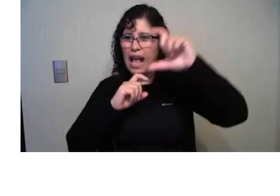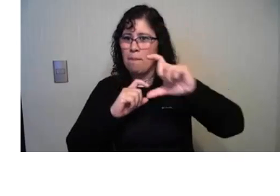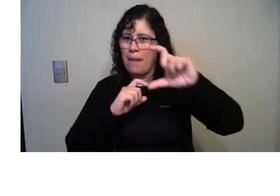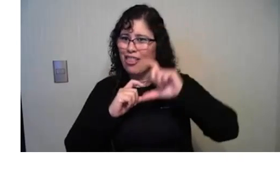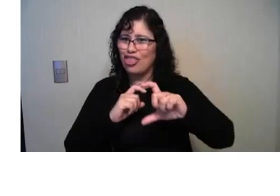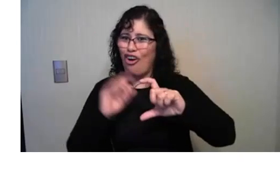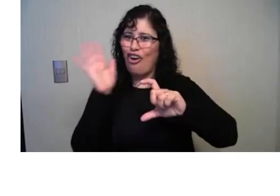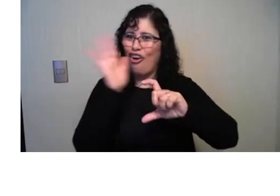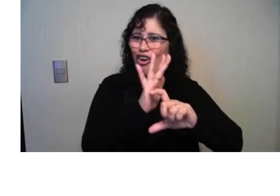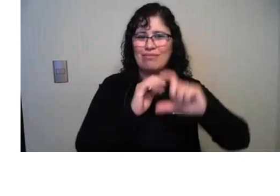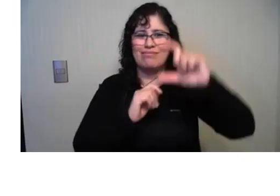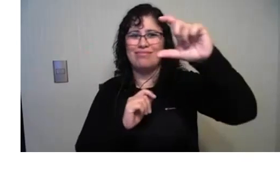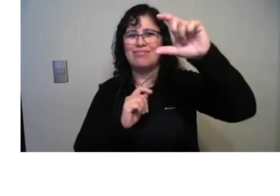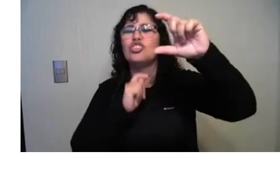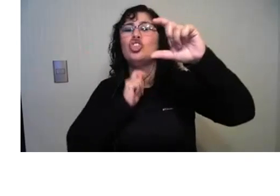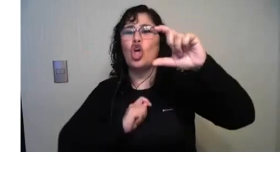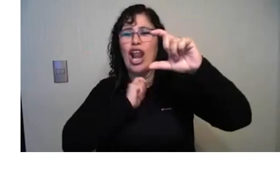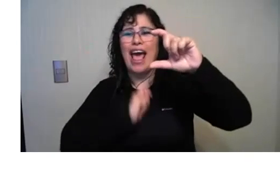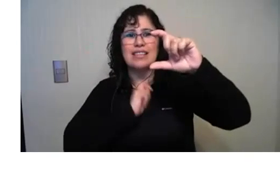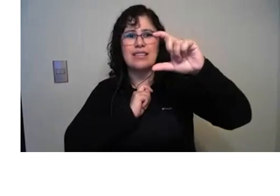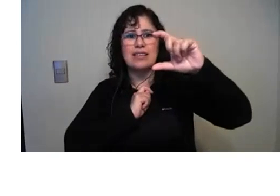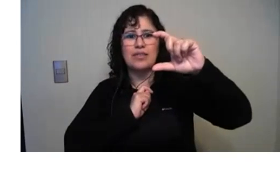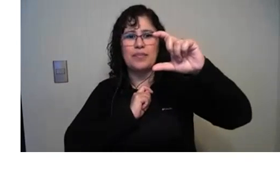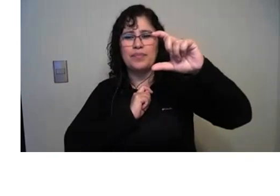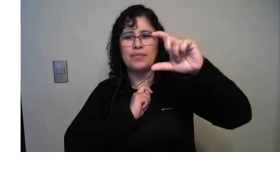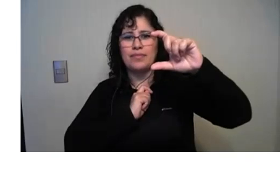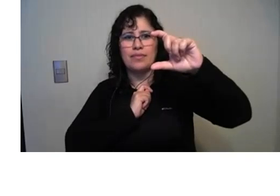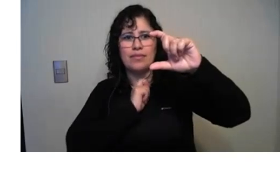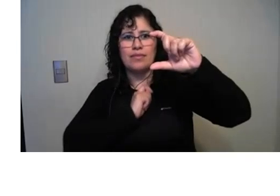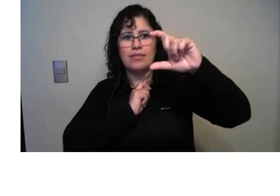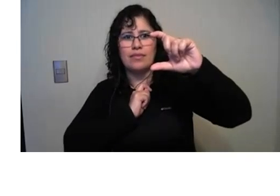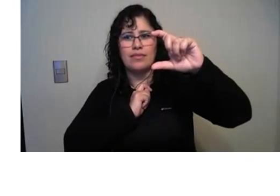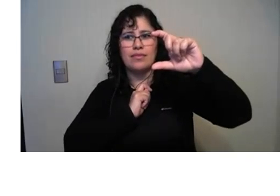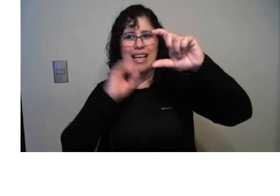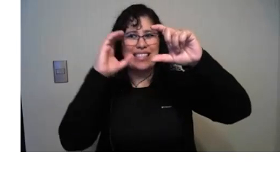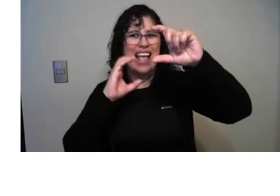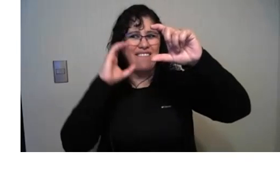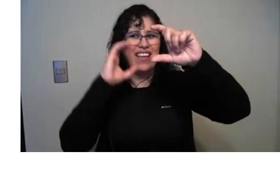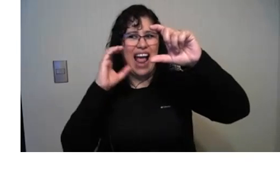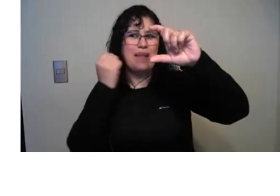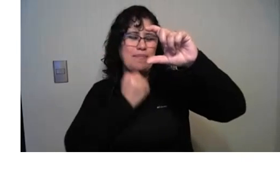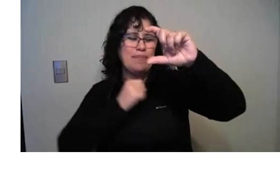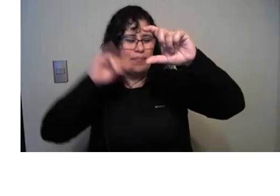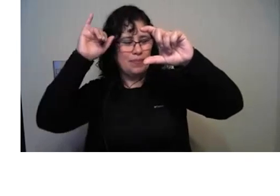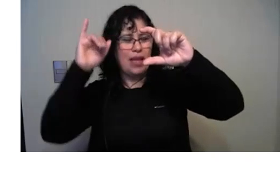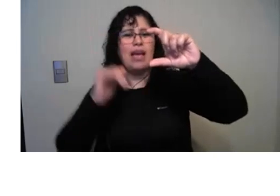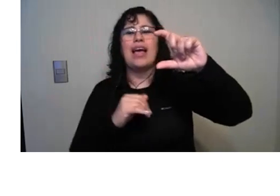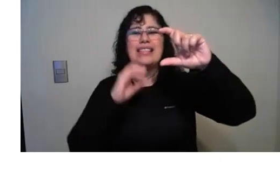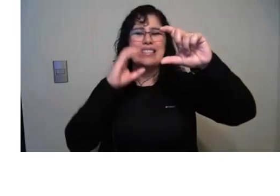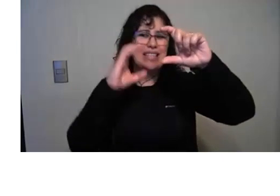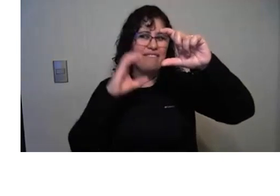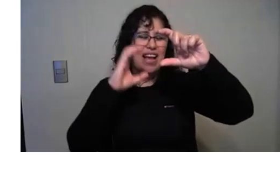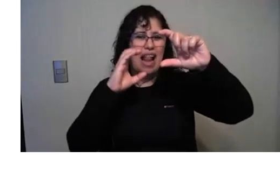el segmento torácico, el segmento cervical, los segmentos torácicos,